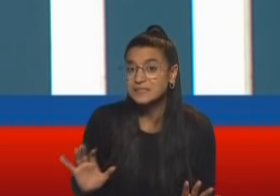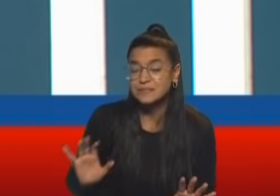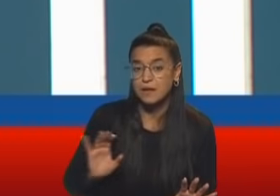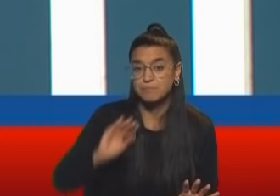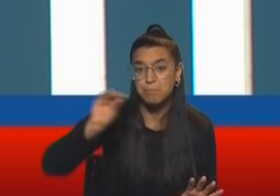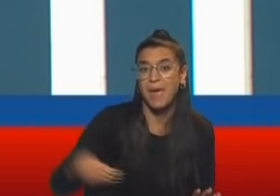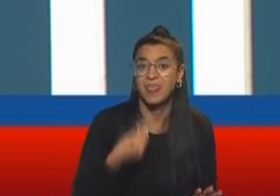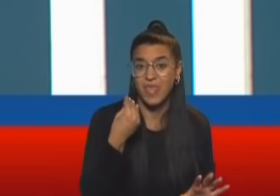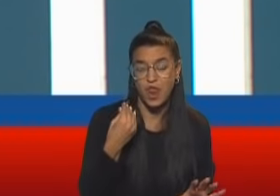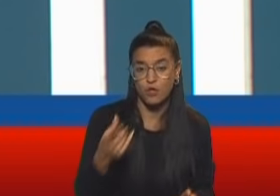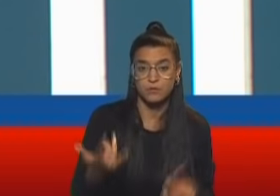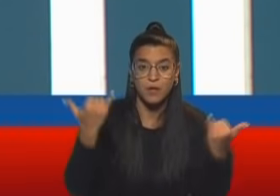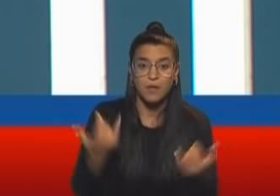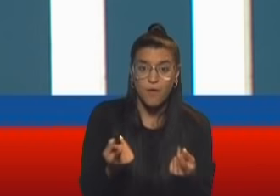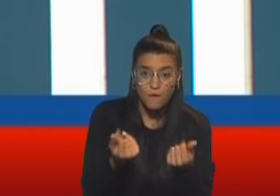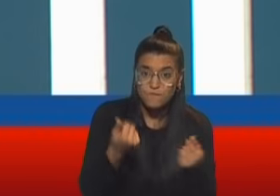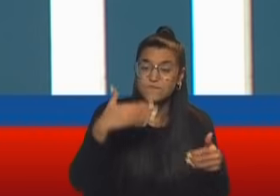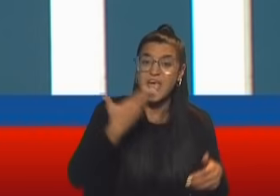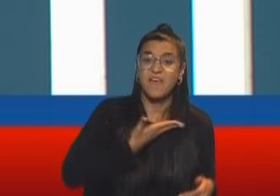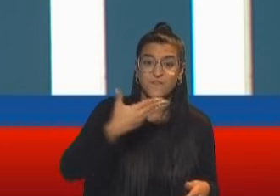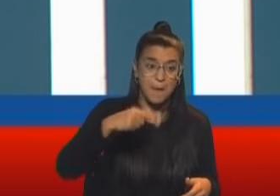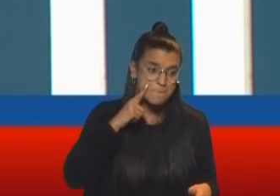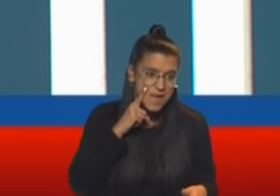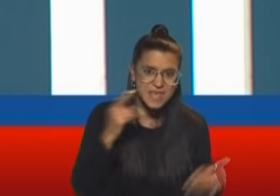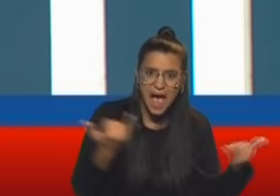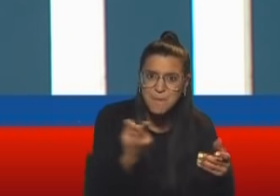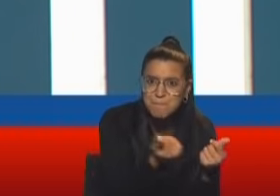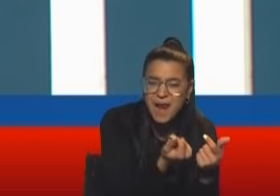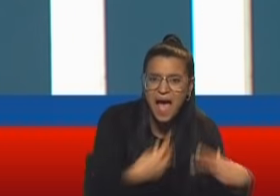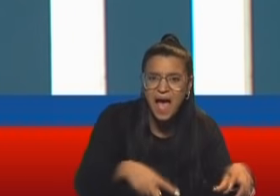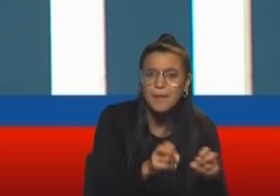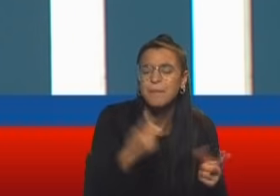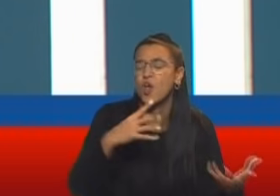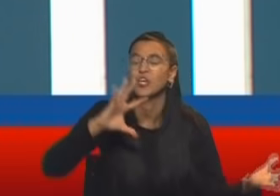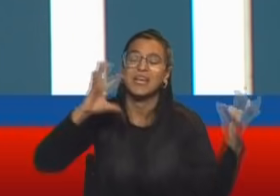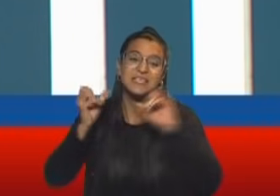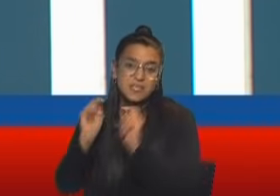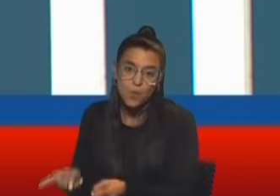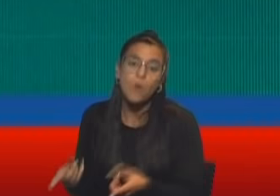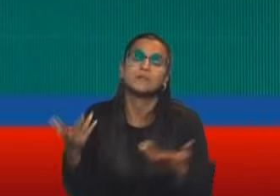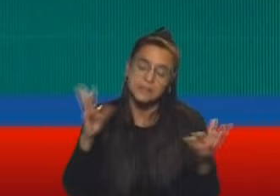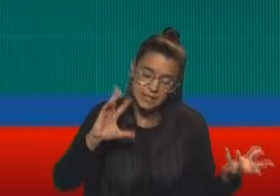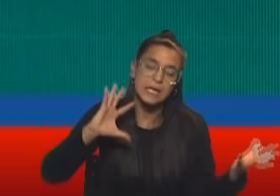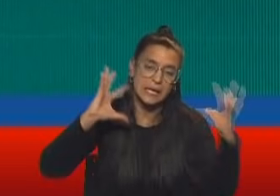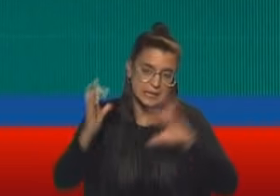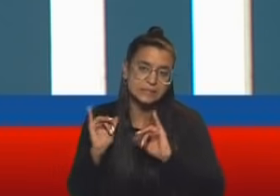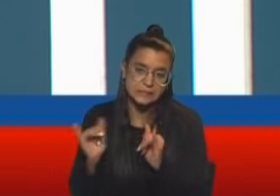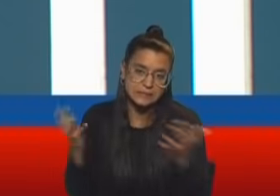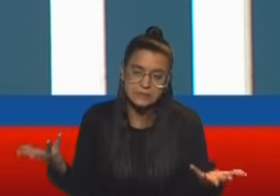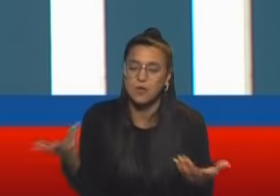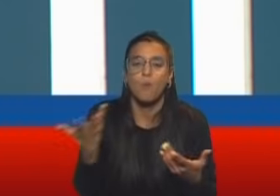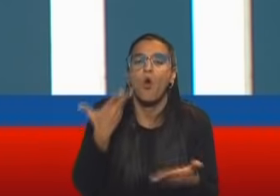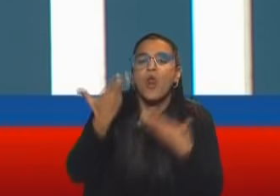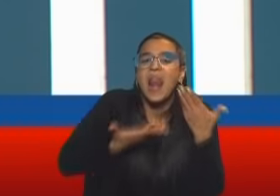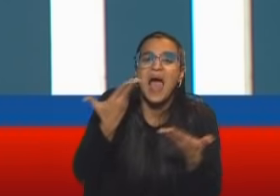perdieron teniendo todo el dinero del Fondo Monetario Internacional, teniendo todos los medios con una crisis inmensa. Lo que pasa es que no había